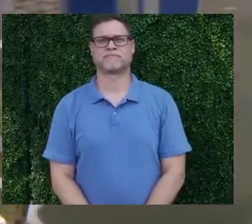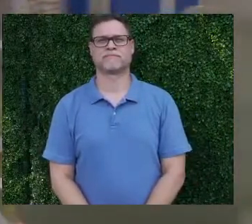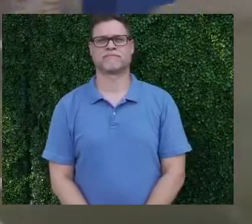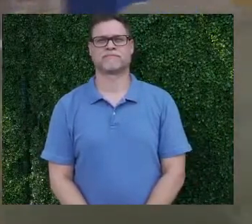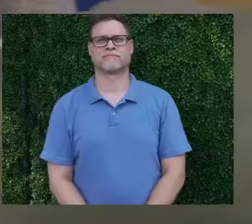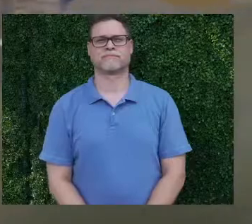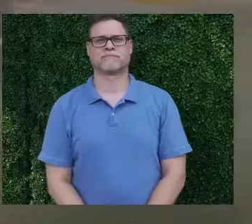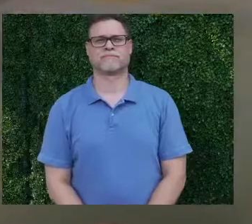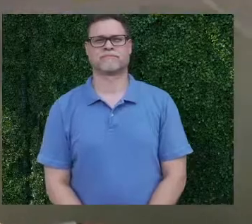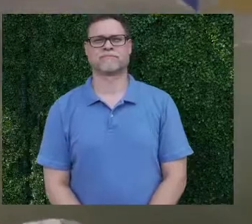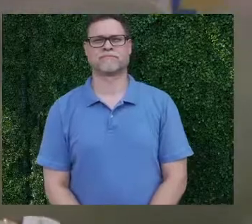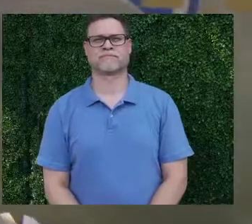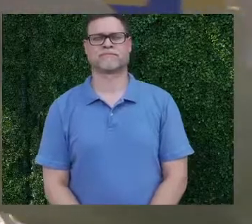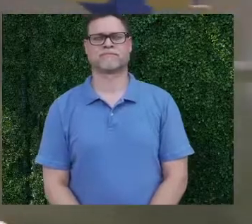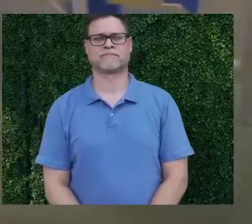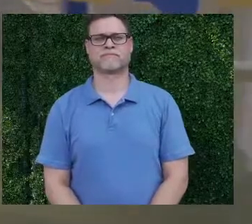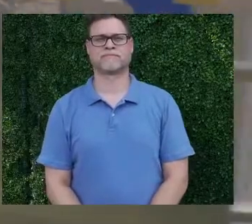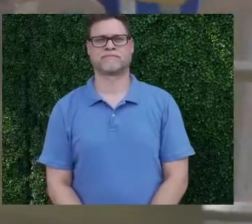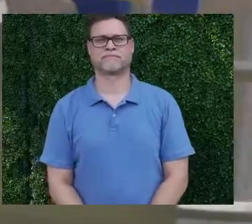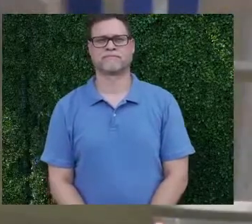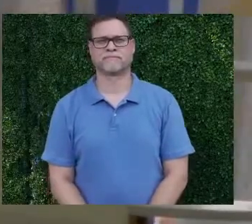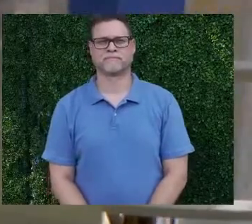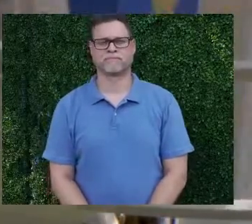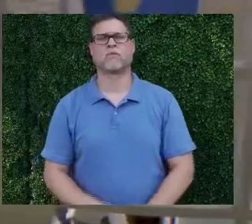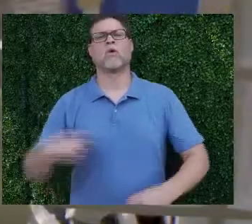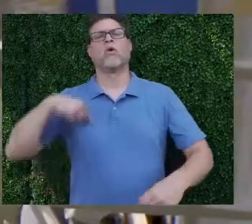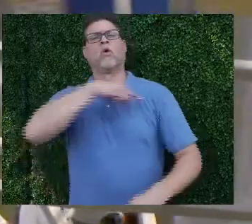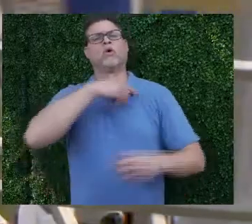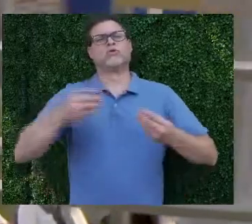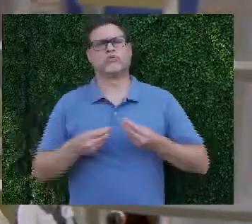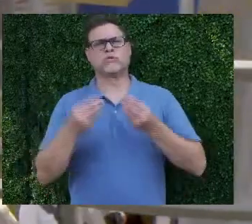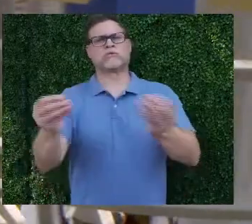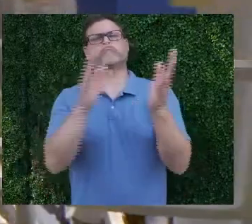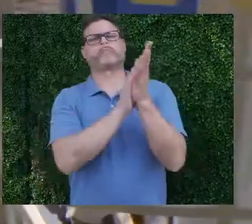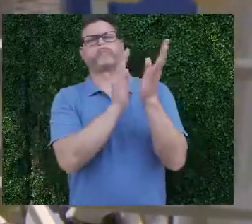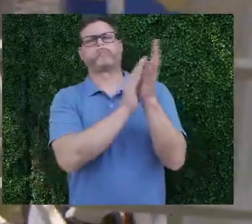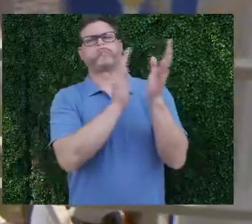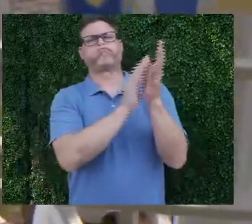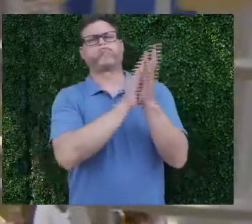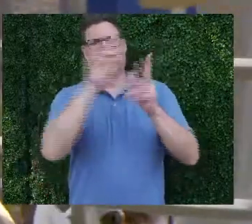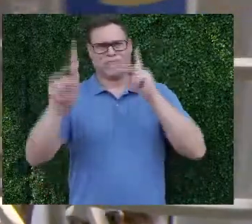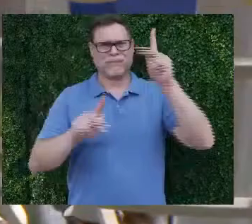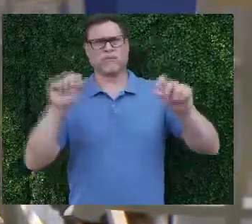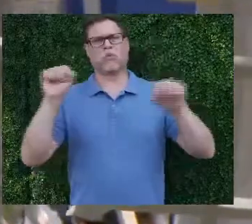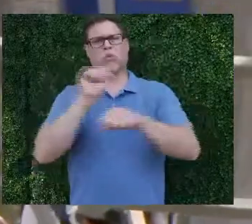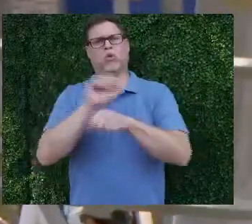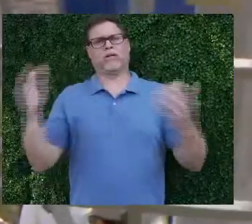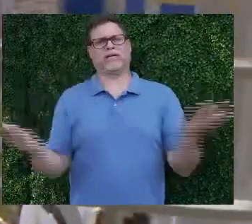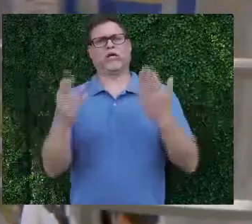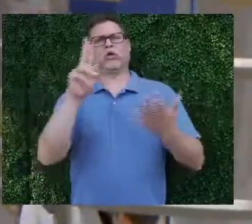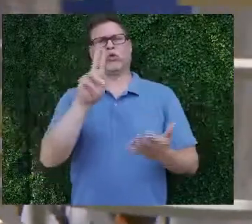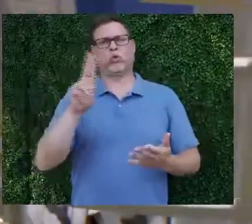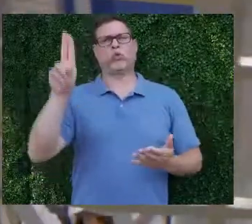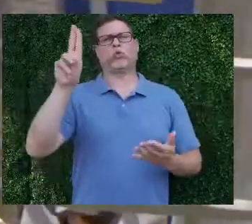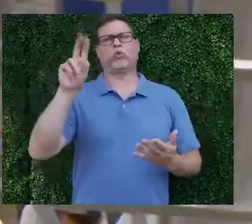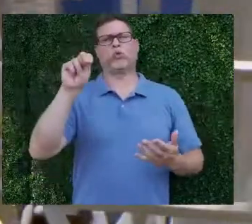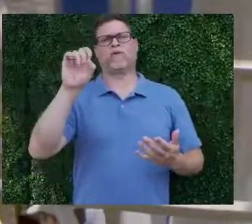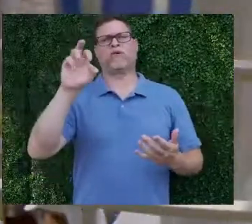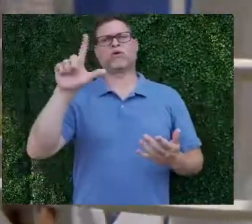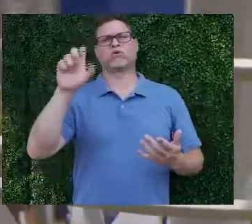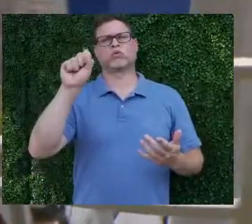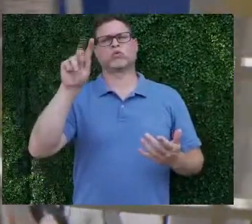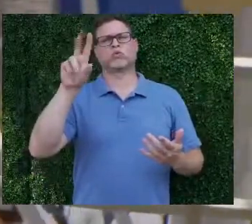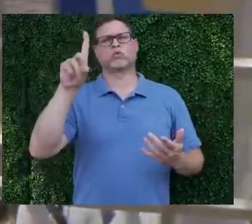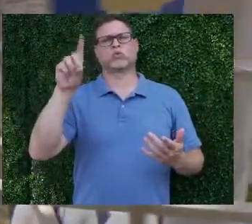trabajadores aquí merecen un aplauso. We should give a big round of applause to the people who work here at Universal Studios, because they